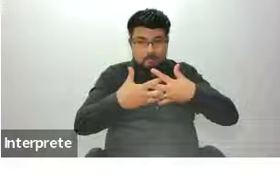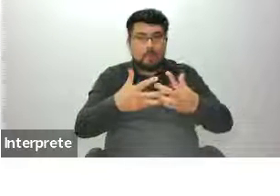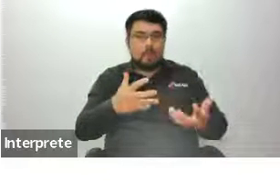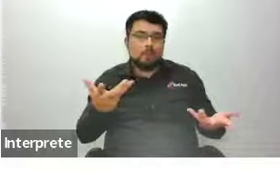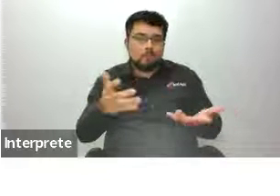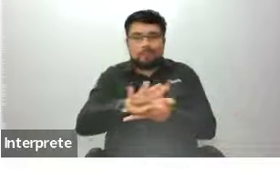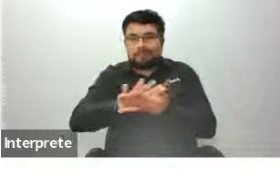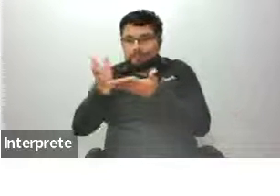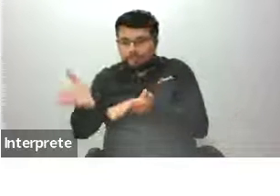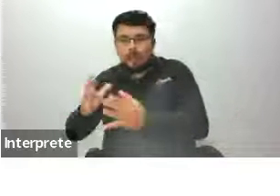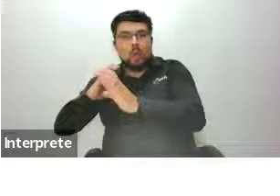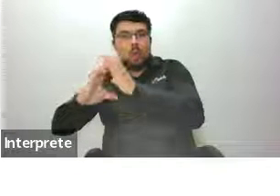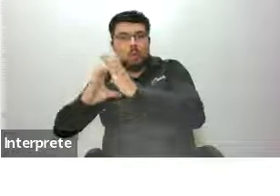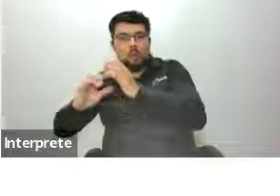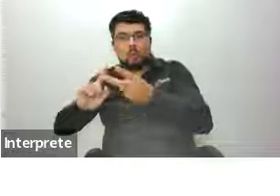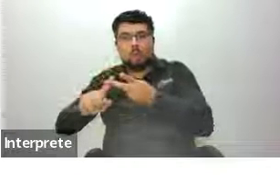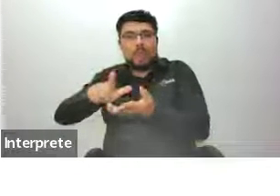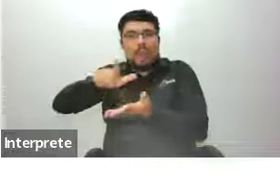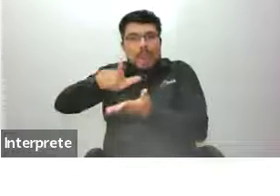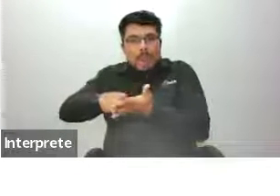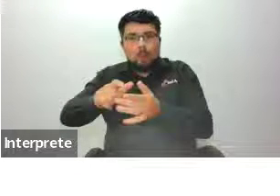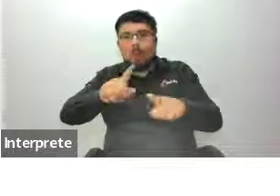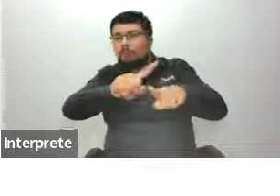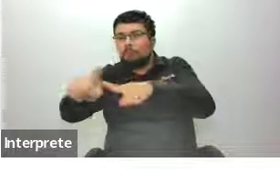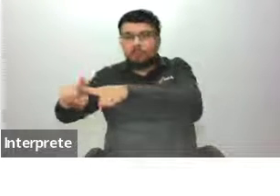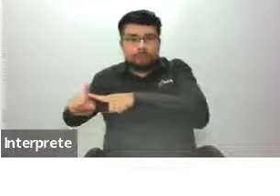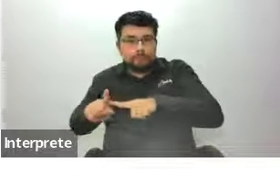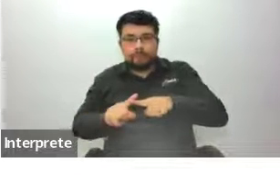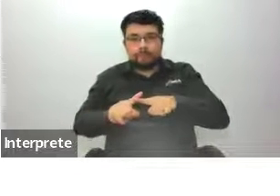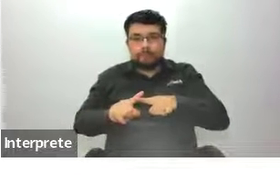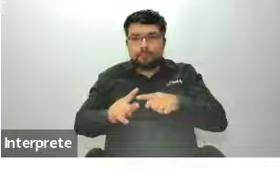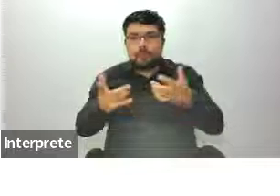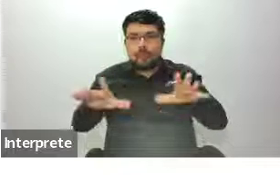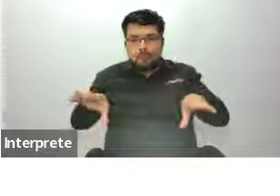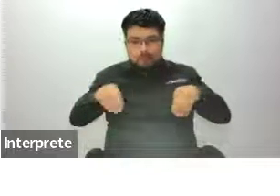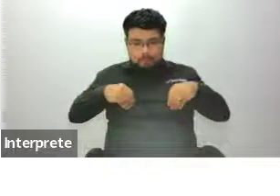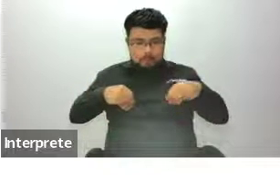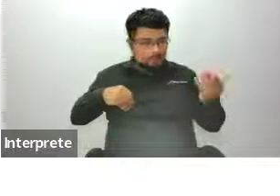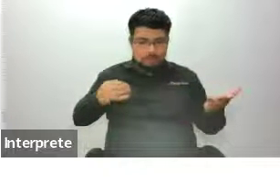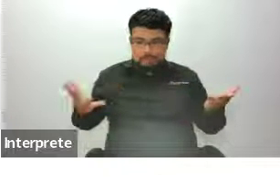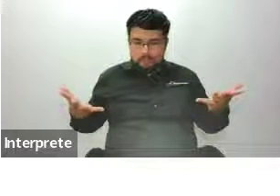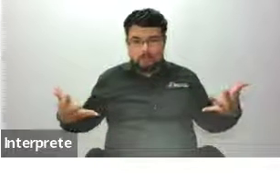como lengua, como adquisición, ese tipo de conceptos vamos a ir hablando. ¿Okay?